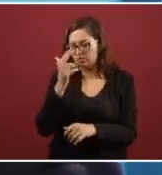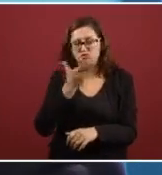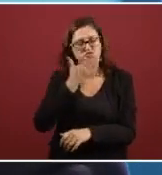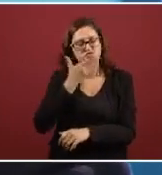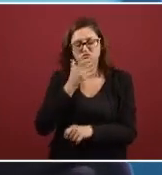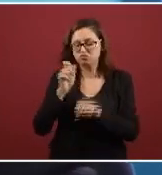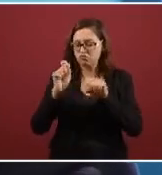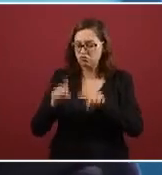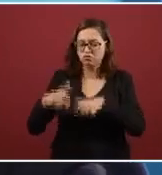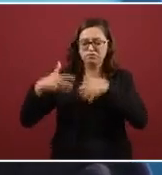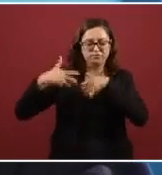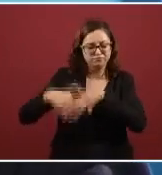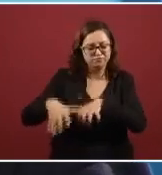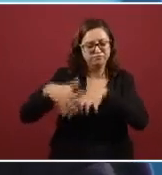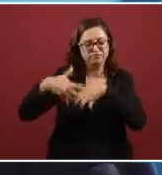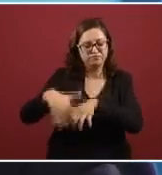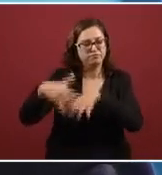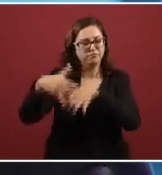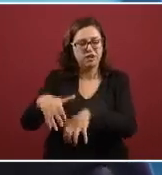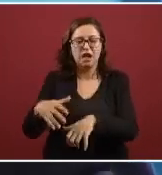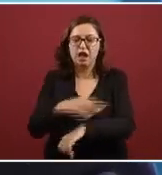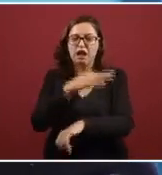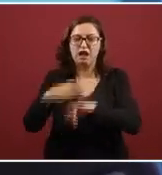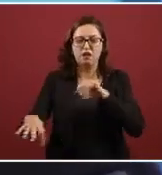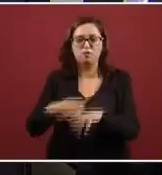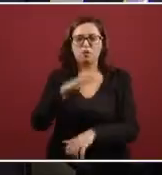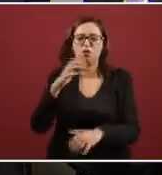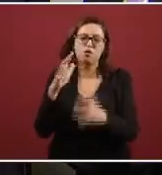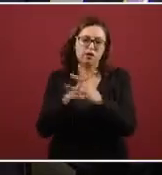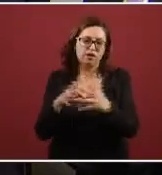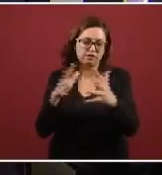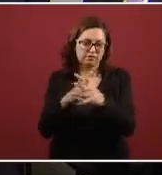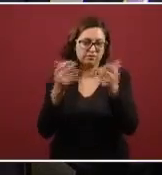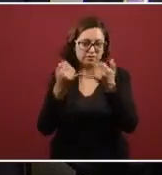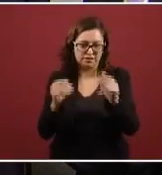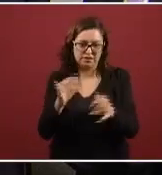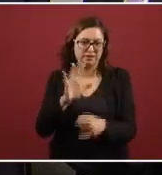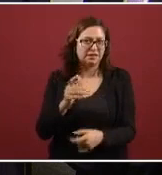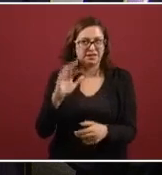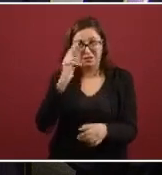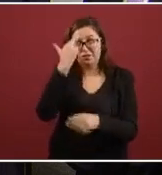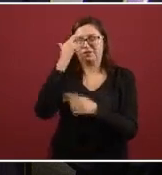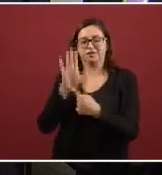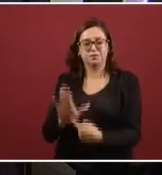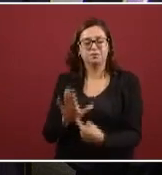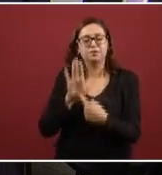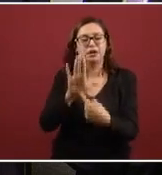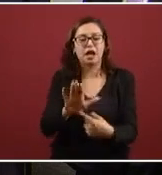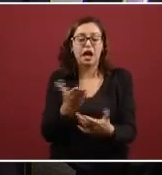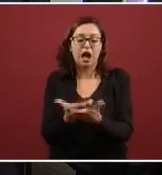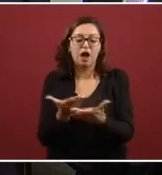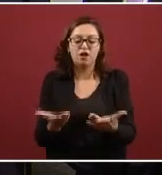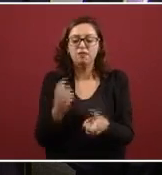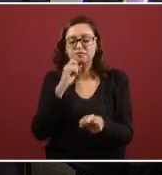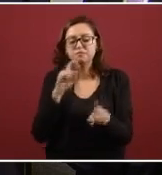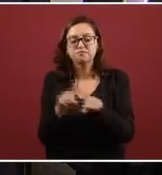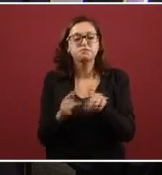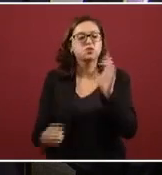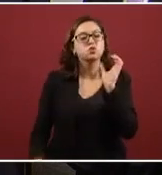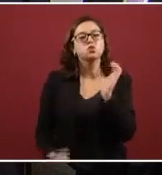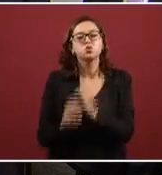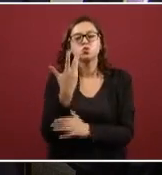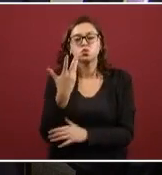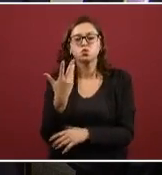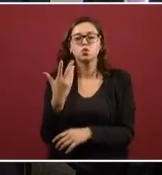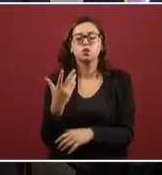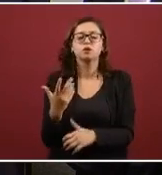símbolo del fin de la lucha de independencia. Aquí también hay algunos elementos nuevos, novedosos, para contar